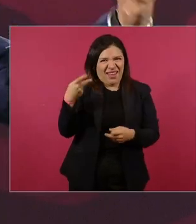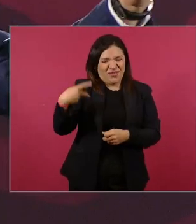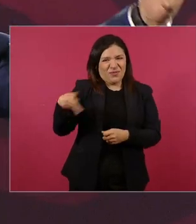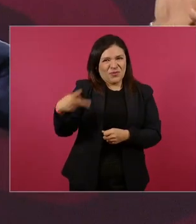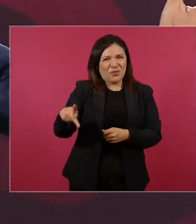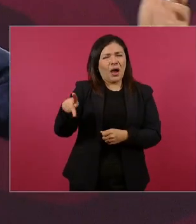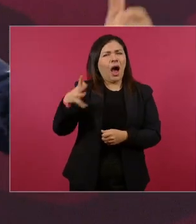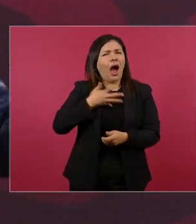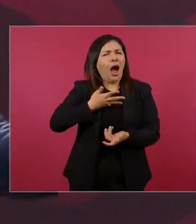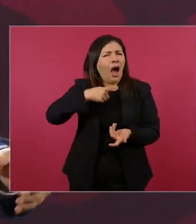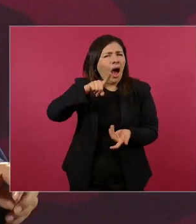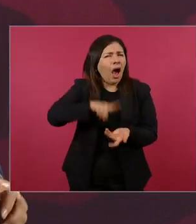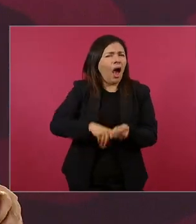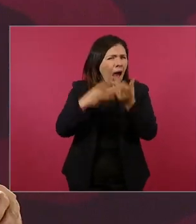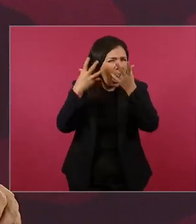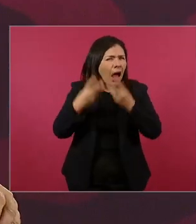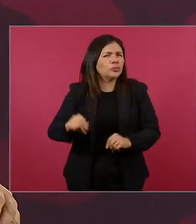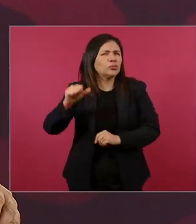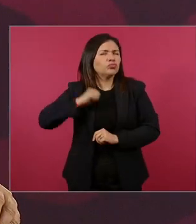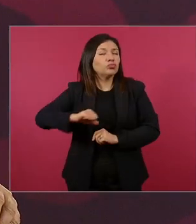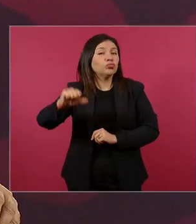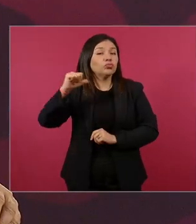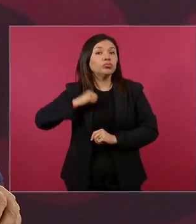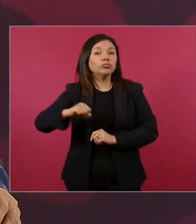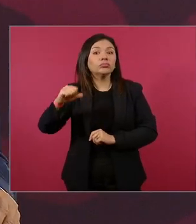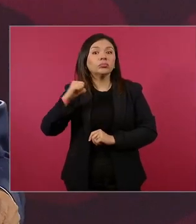de vestigios